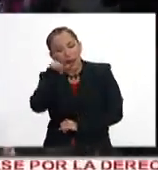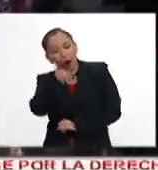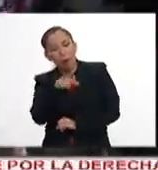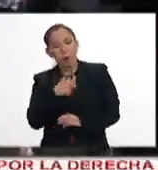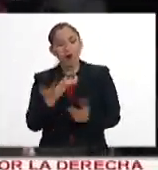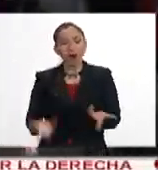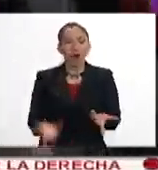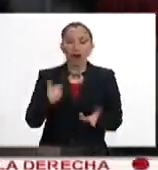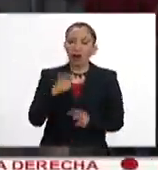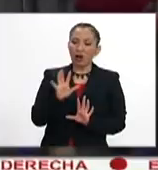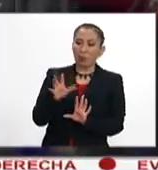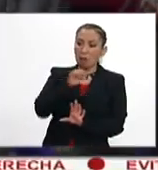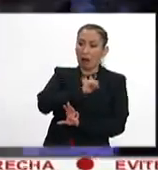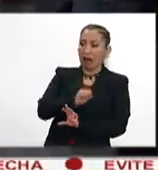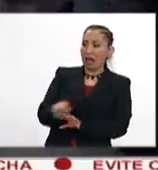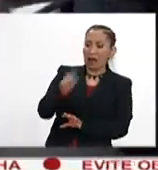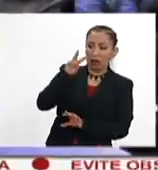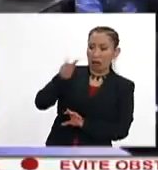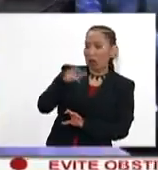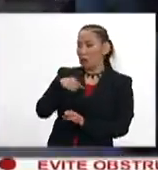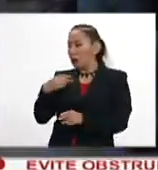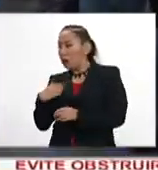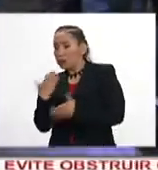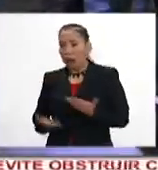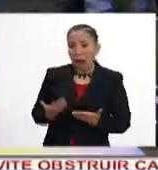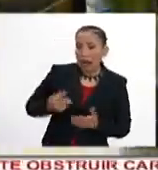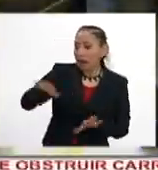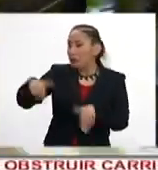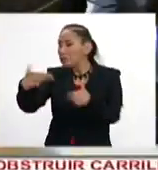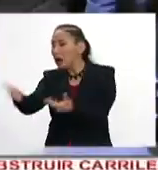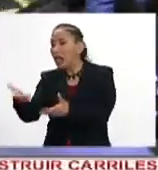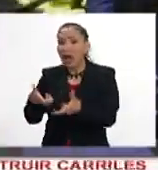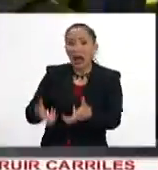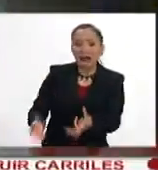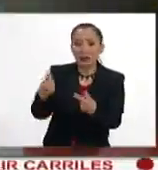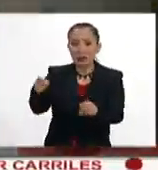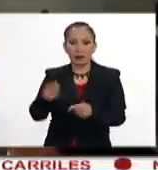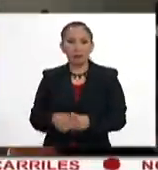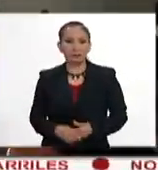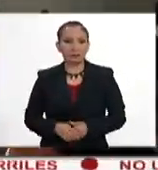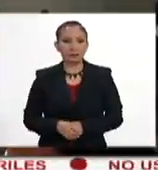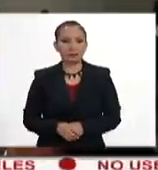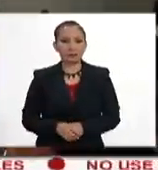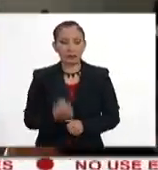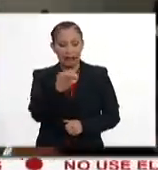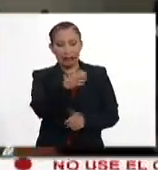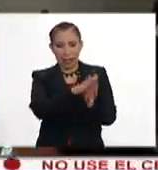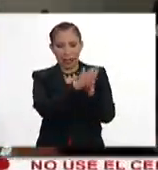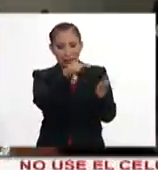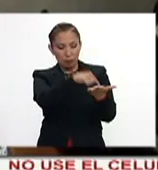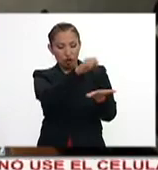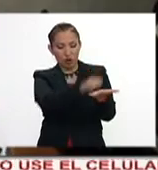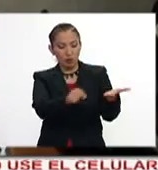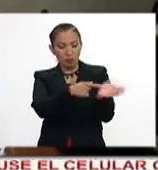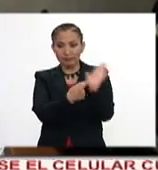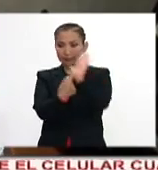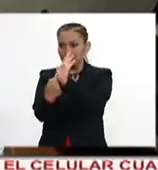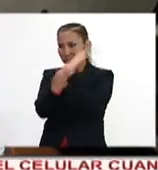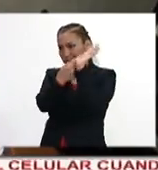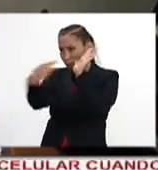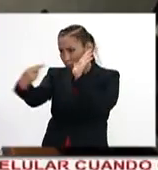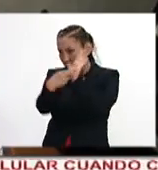una dinámica de criminalización y discriminación contra esta forma de hacer música. Este libro lo que quiere es dar a la